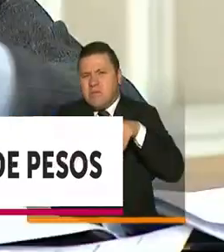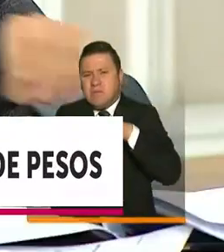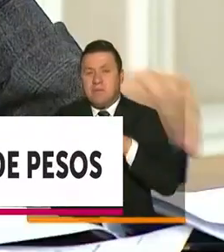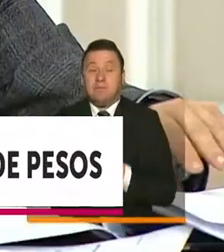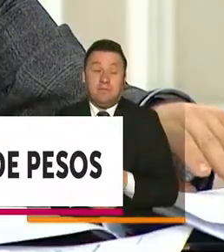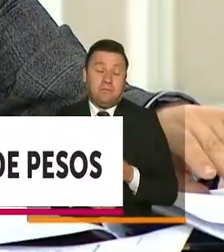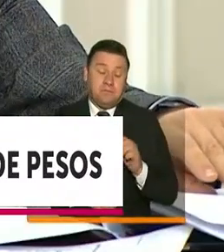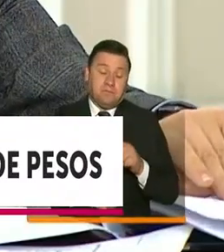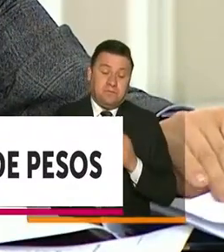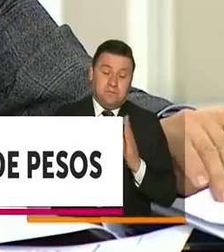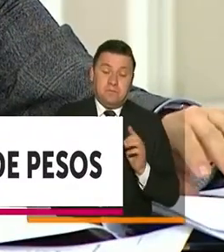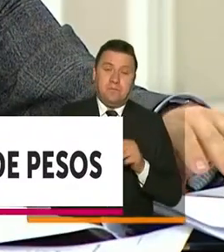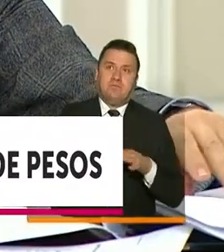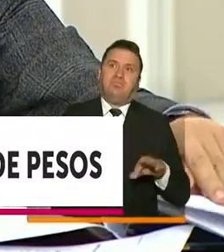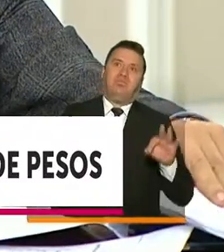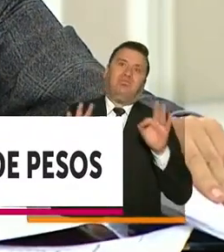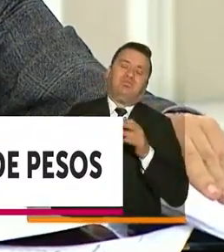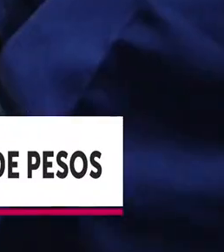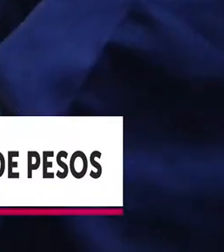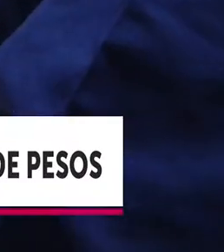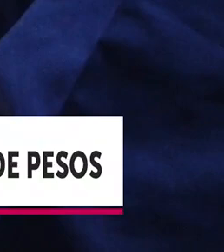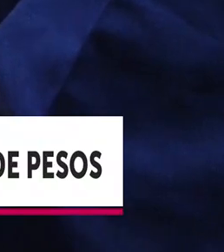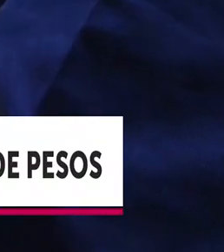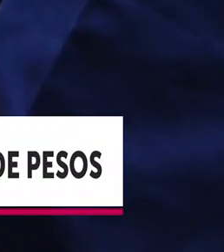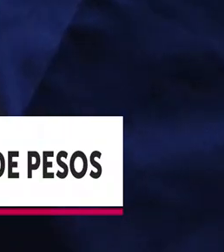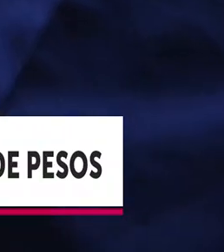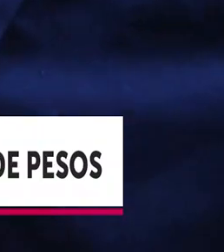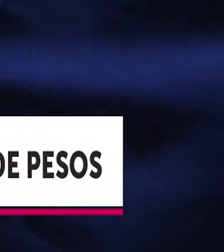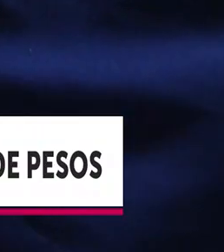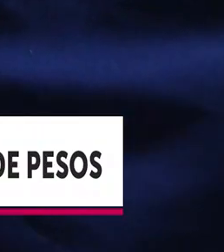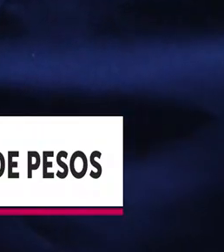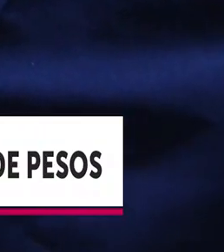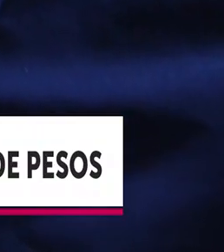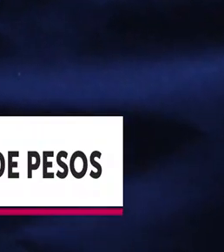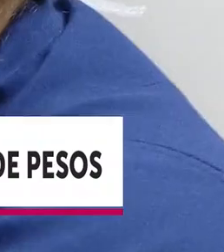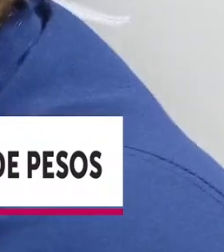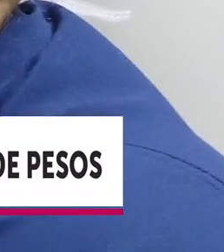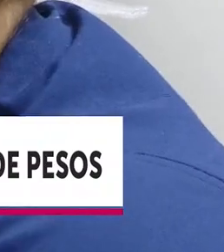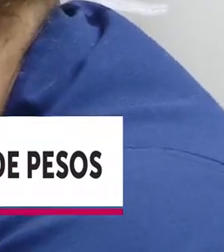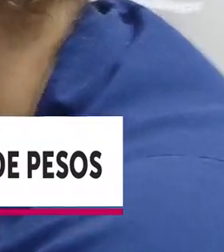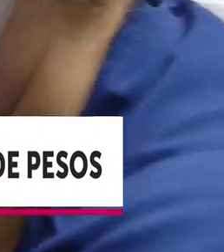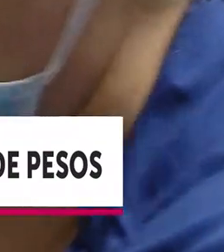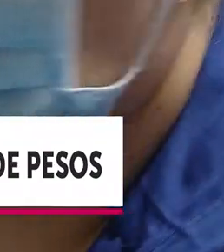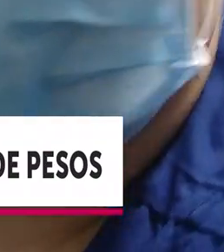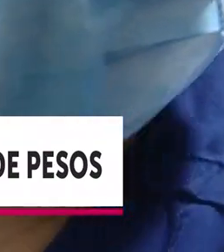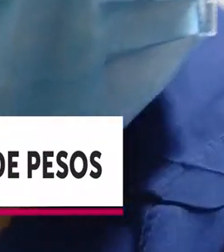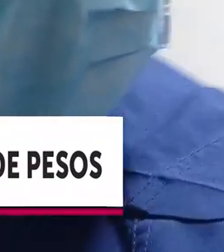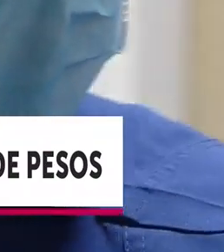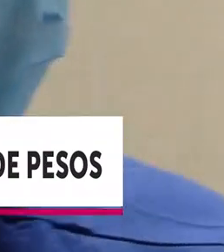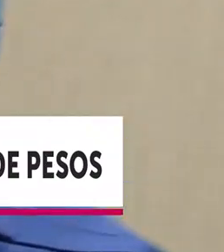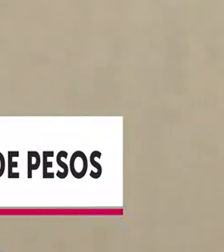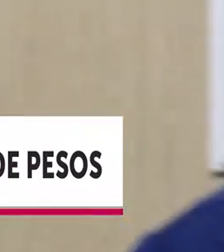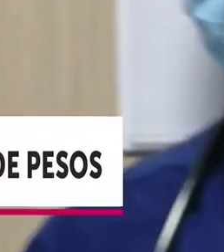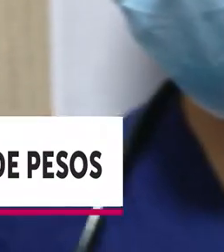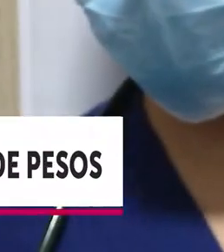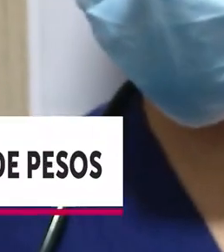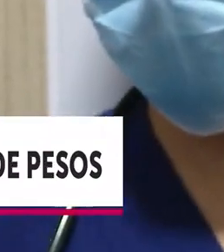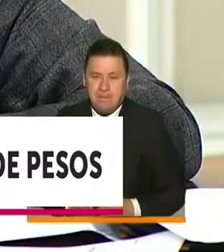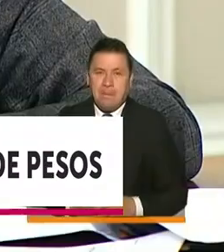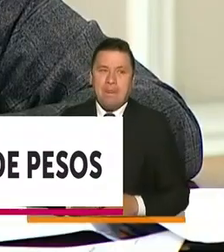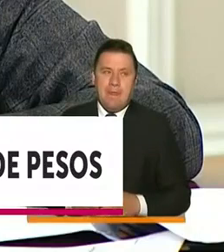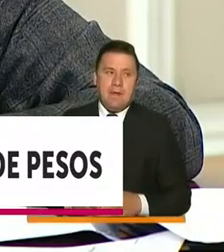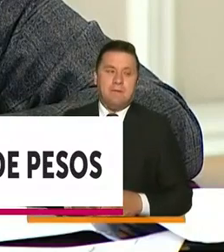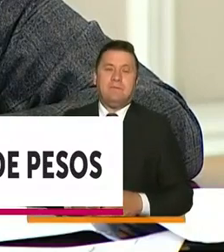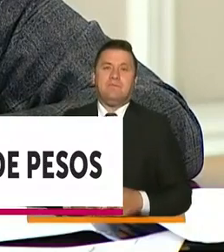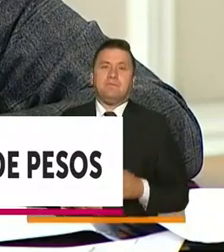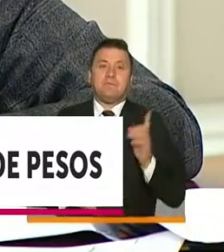asignado al sector ha permitido financiar deudas de los hospitales y la compra de elementos sanitarios para atender la demanda de servicios. Lo que tiene que ver con la